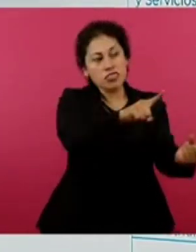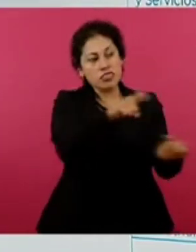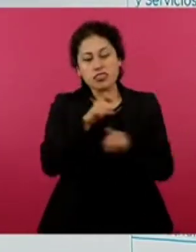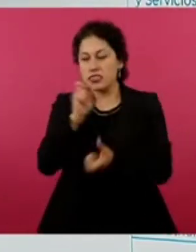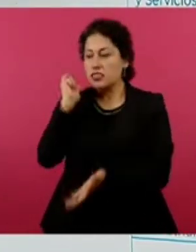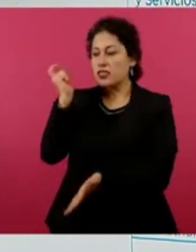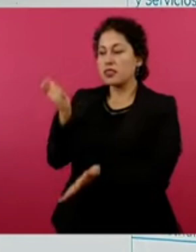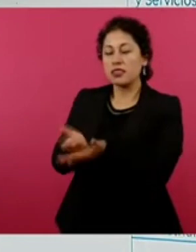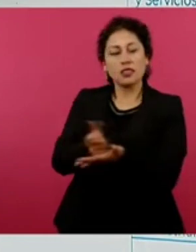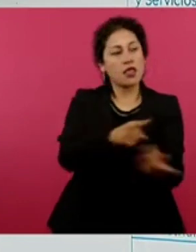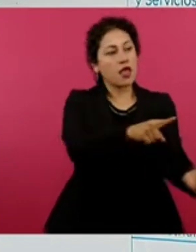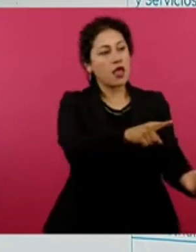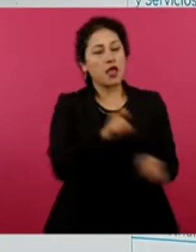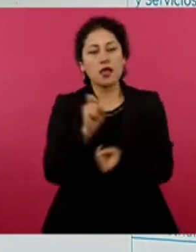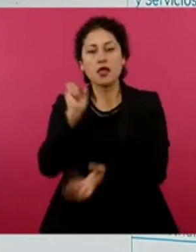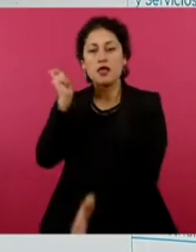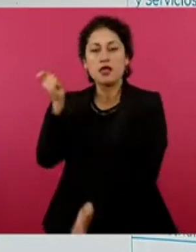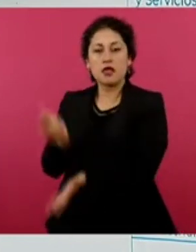mantener